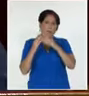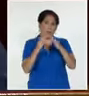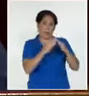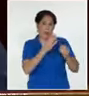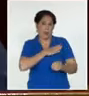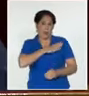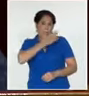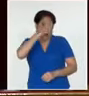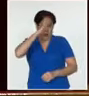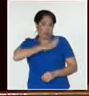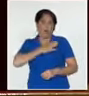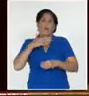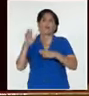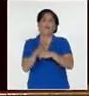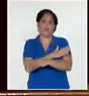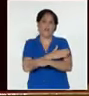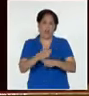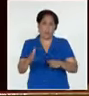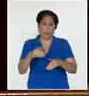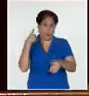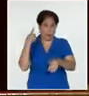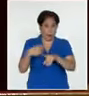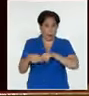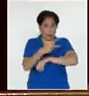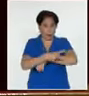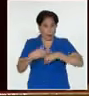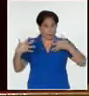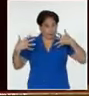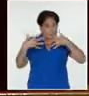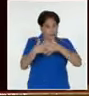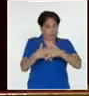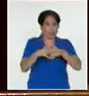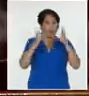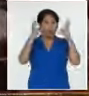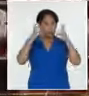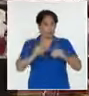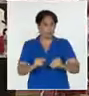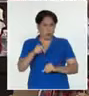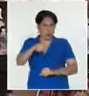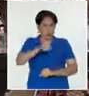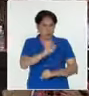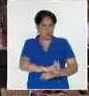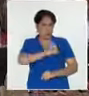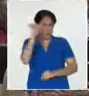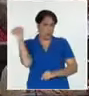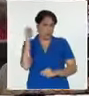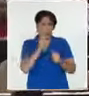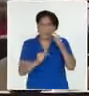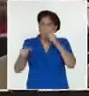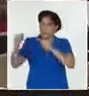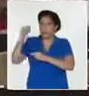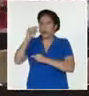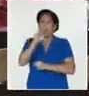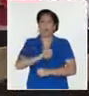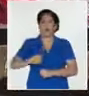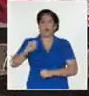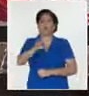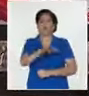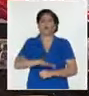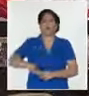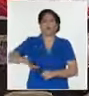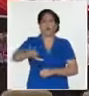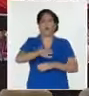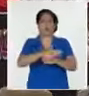cubanas. En las relaciones internacionales, pese a los resultados obtenidos, en particular con organizaciones sociales de